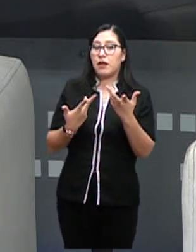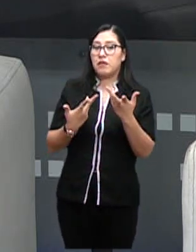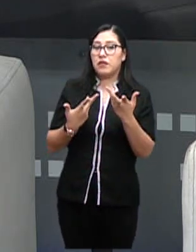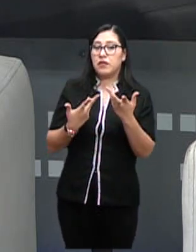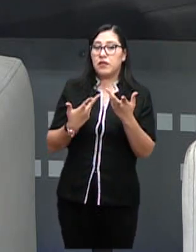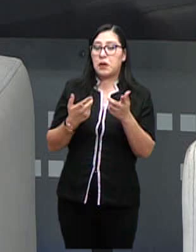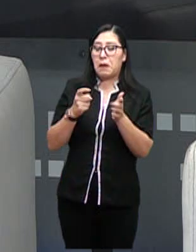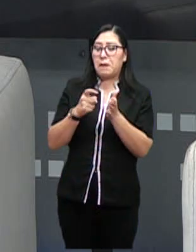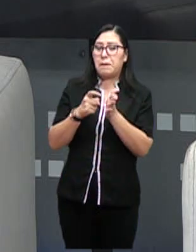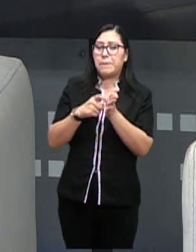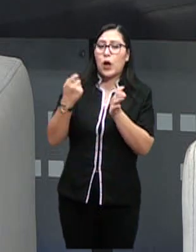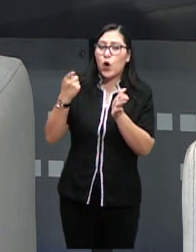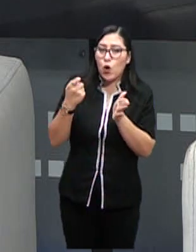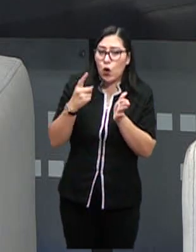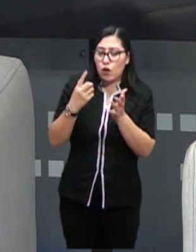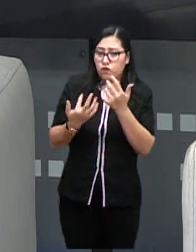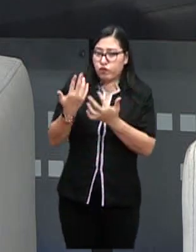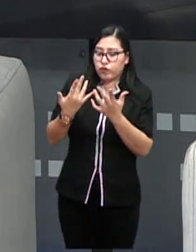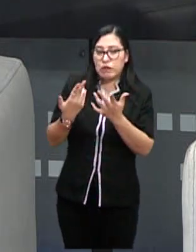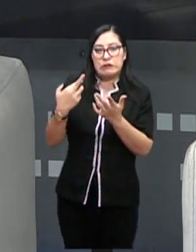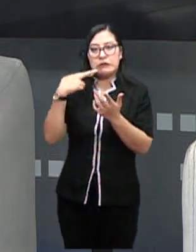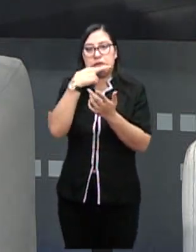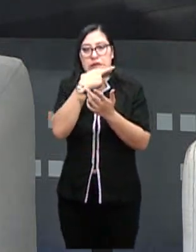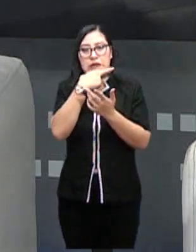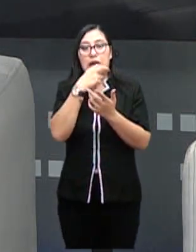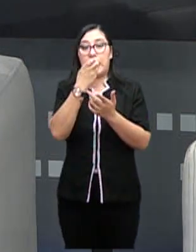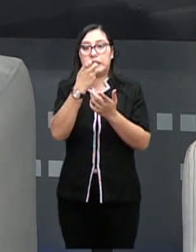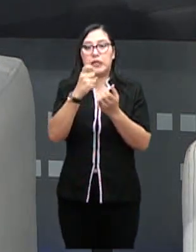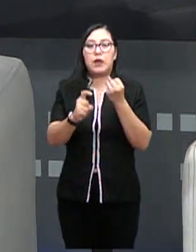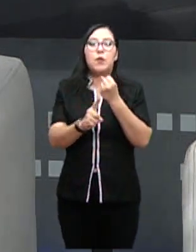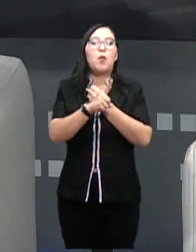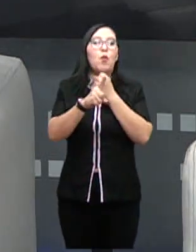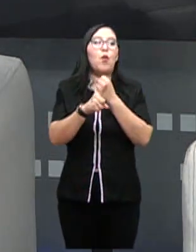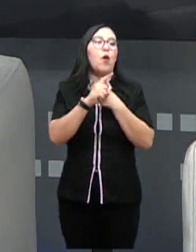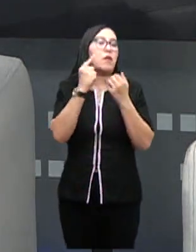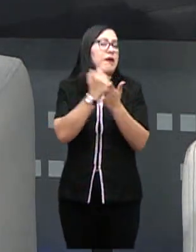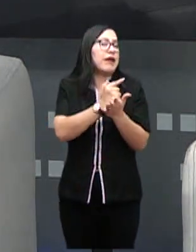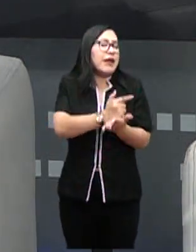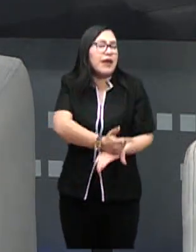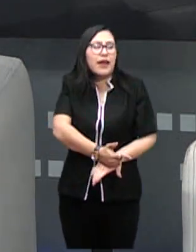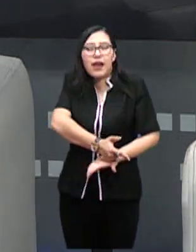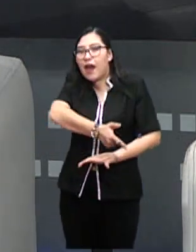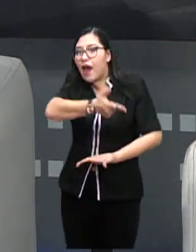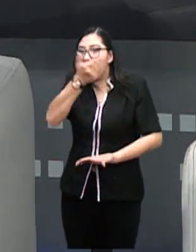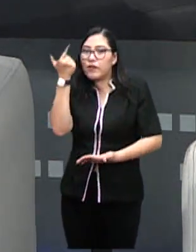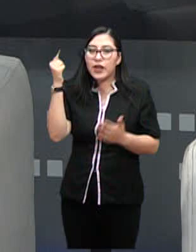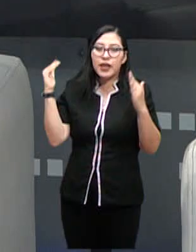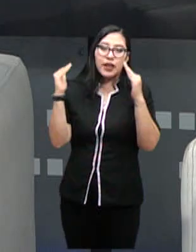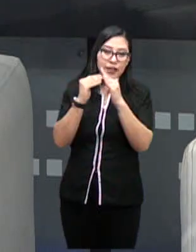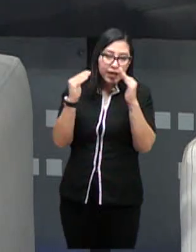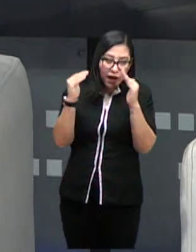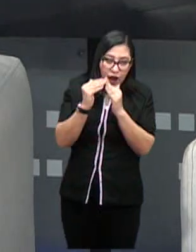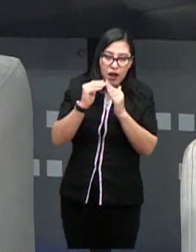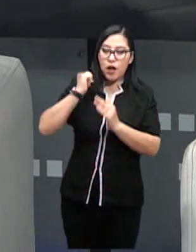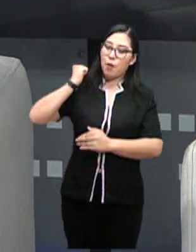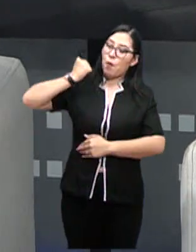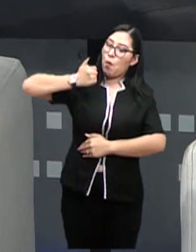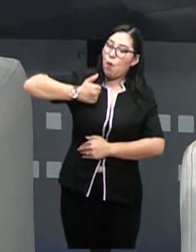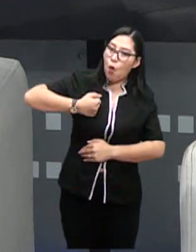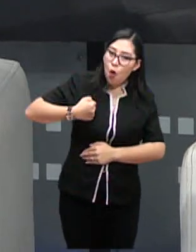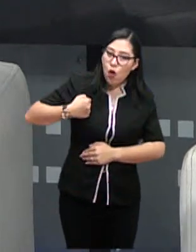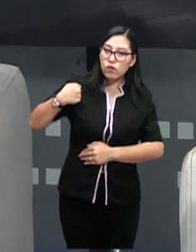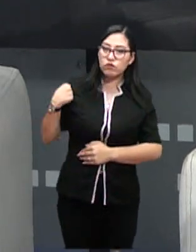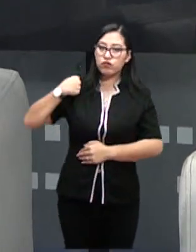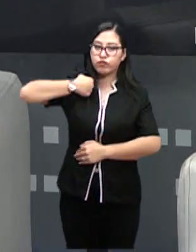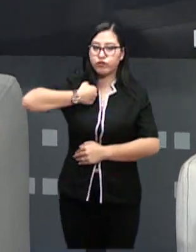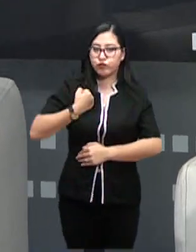con cualquier roce. Esto sí ocasiona un incidente en tu hogar, en tu bolsa, en tu mochila,